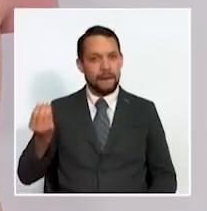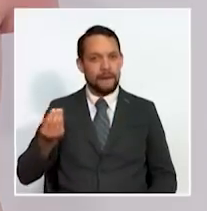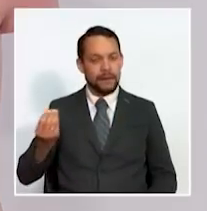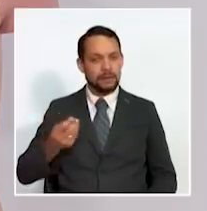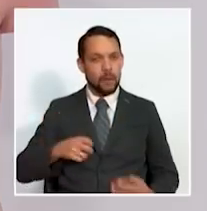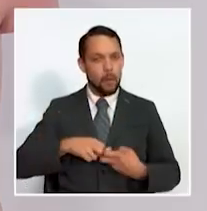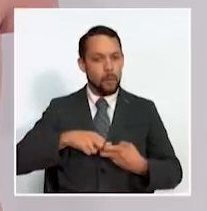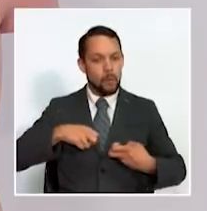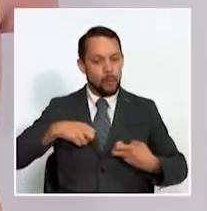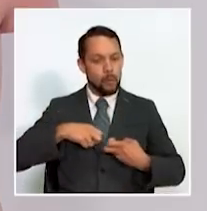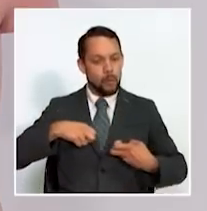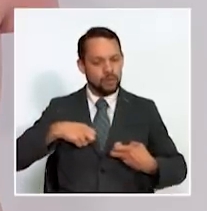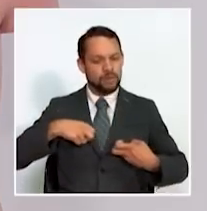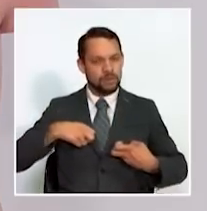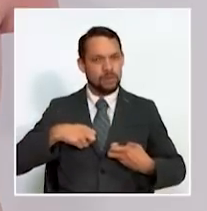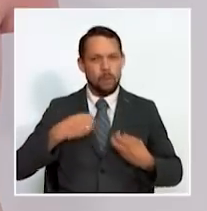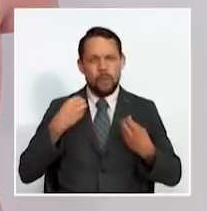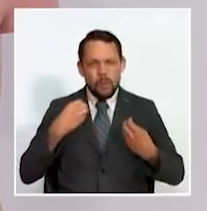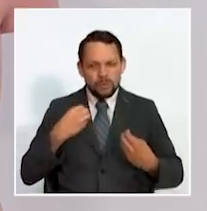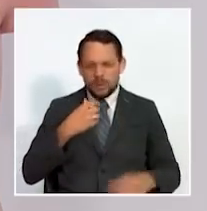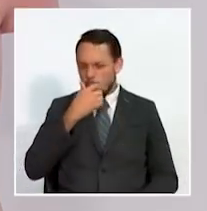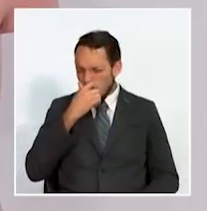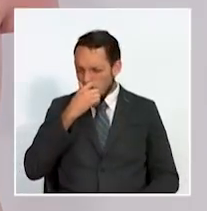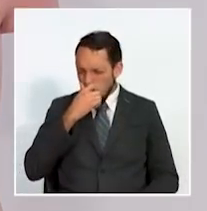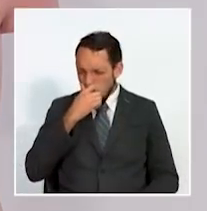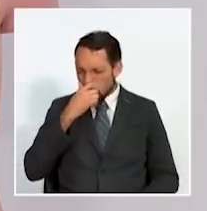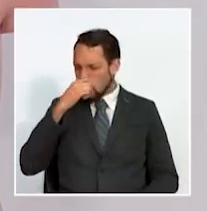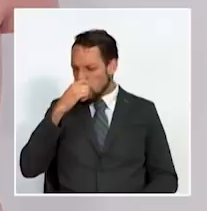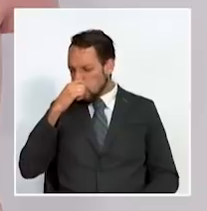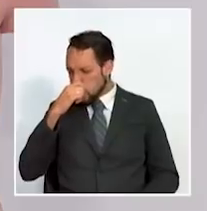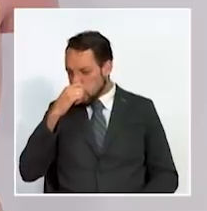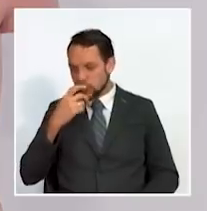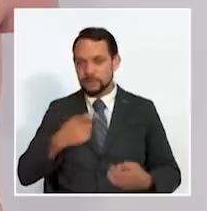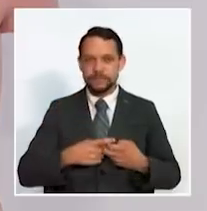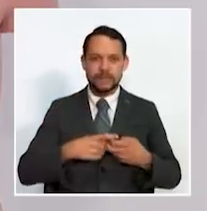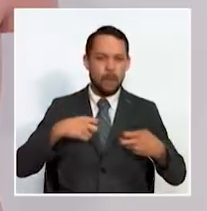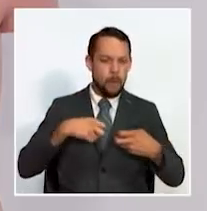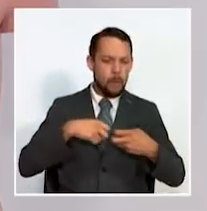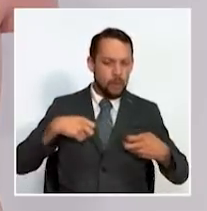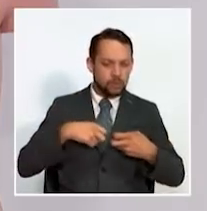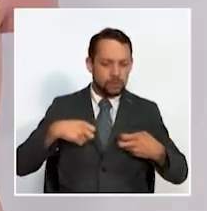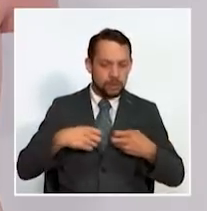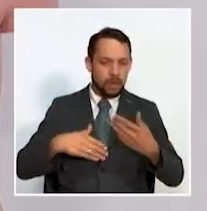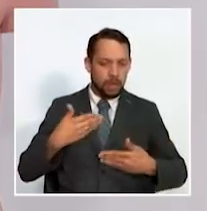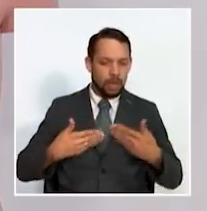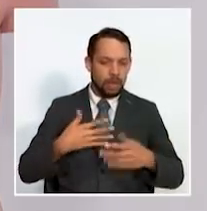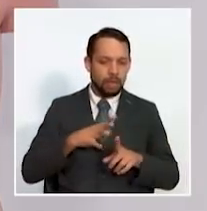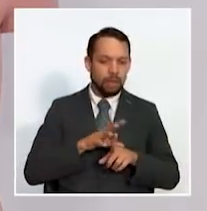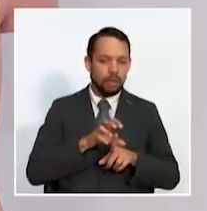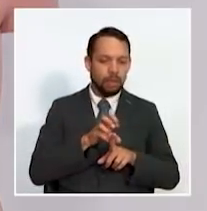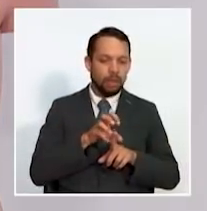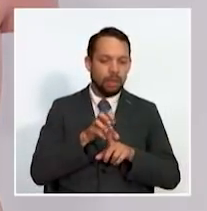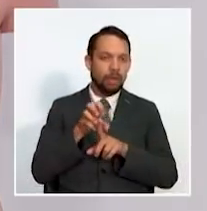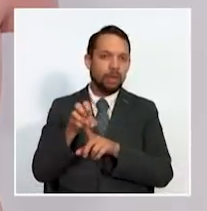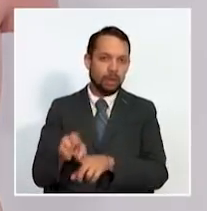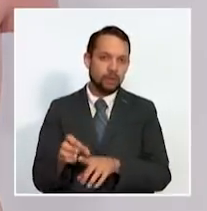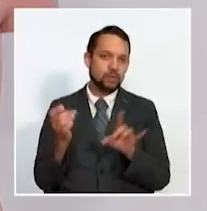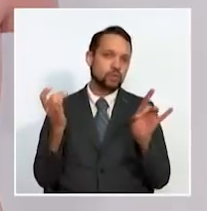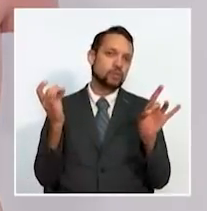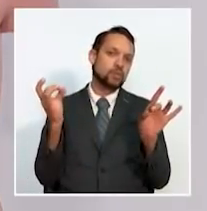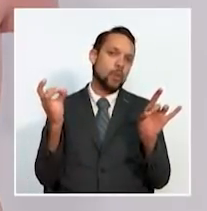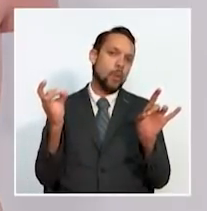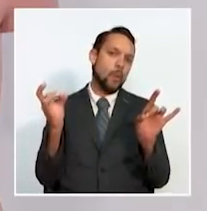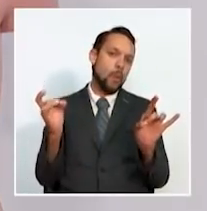músculos, los cartílagos intercostales, va fatigando los músculos accesorios de la respiración y se produce dolor en el pecho por